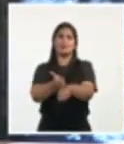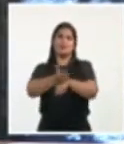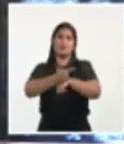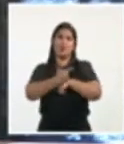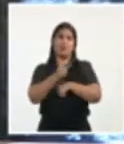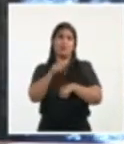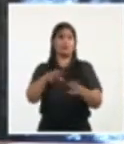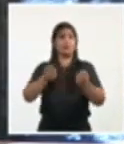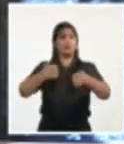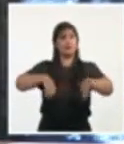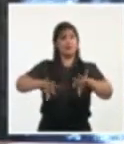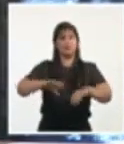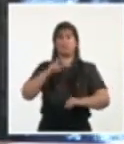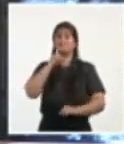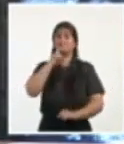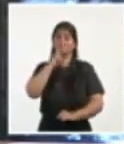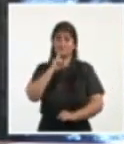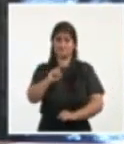es muy